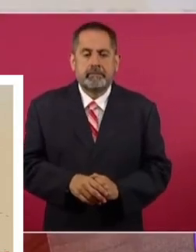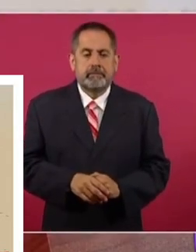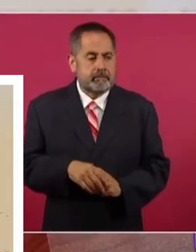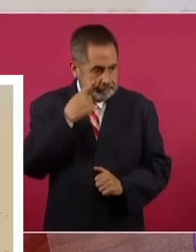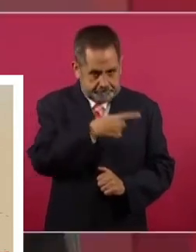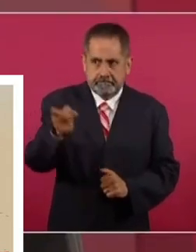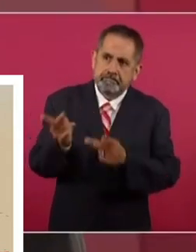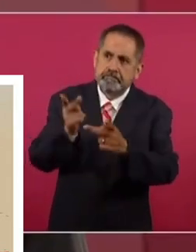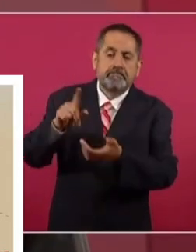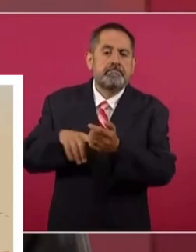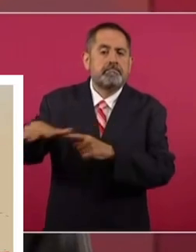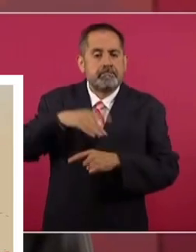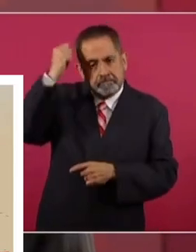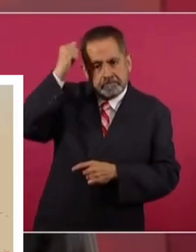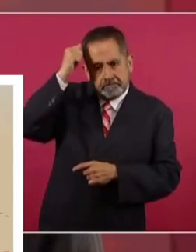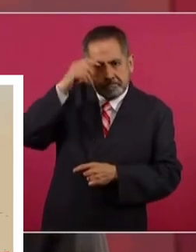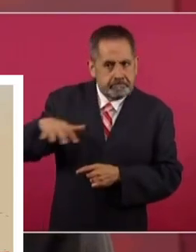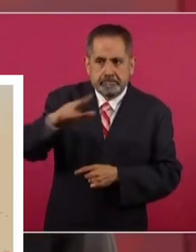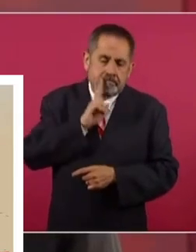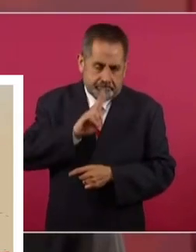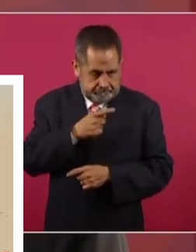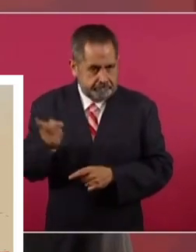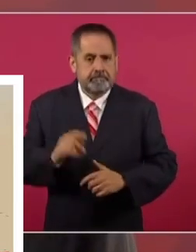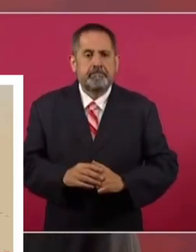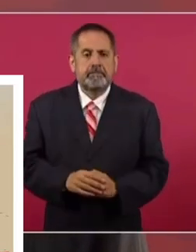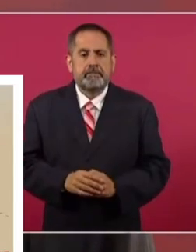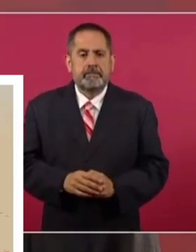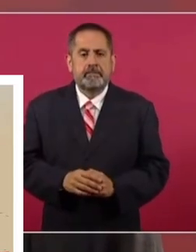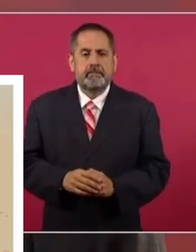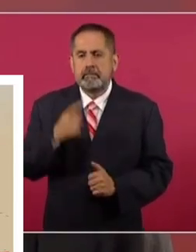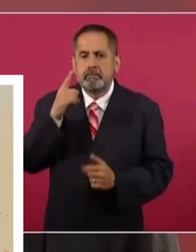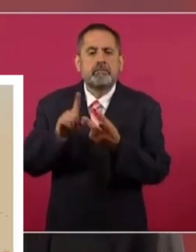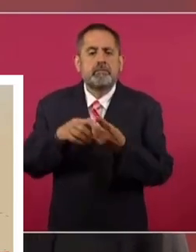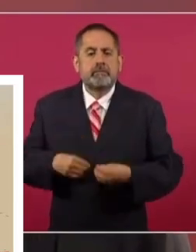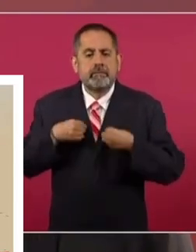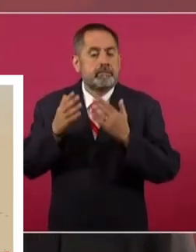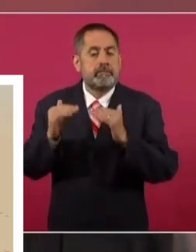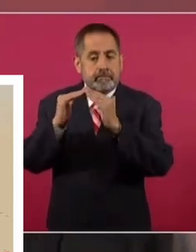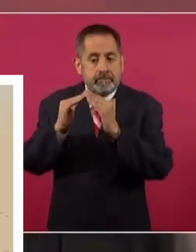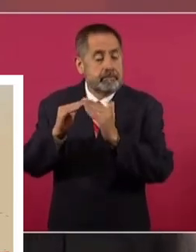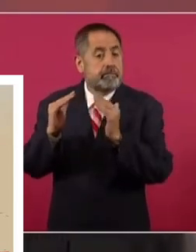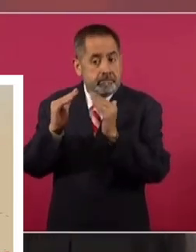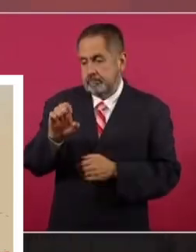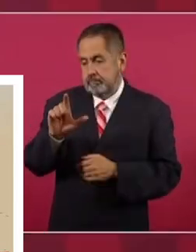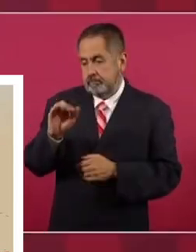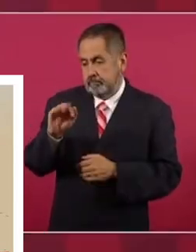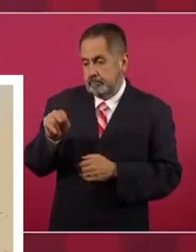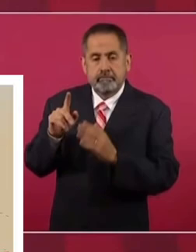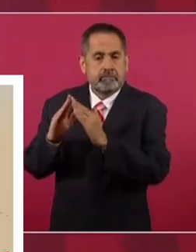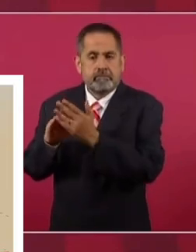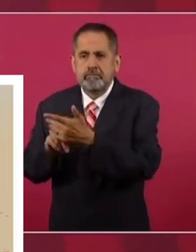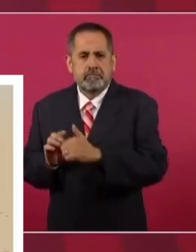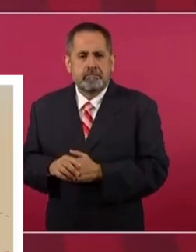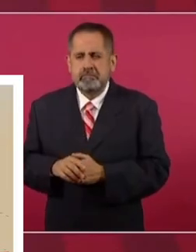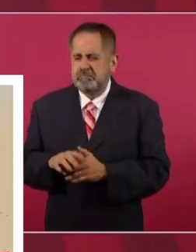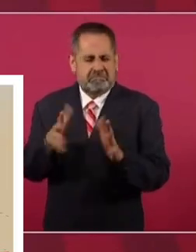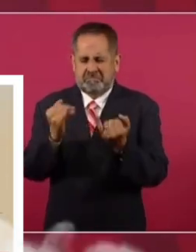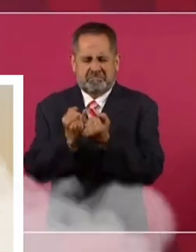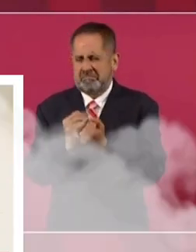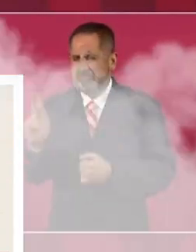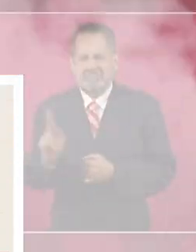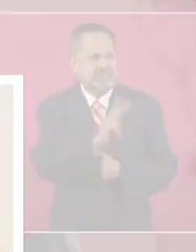que francisco co y que llegan donde la masa es casi igual que la de